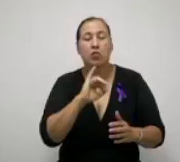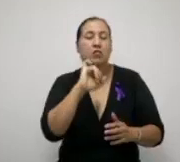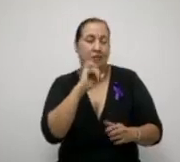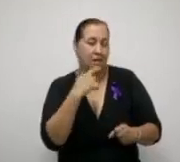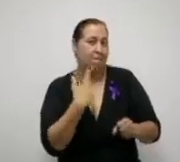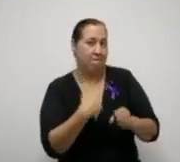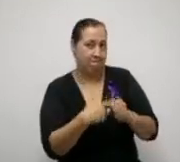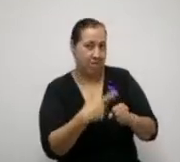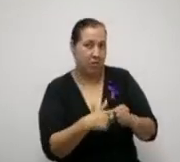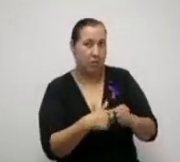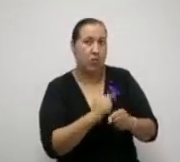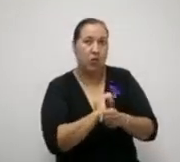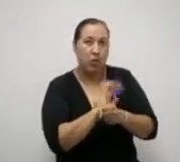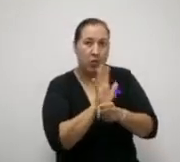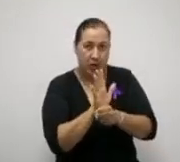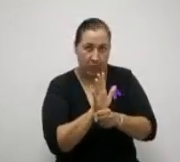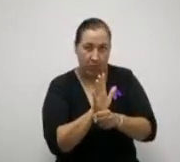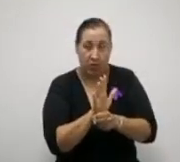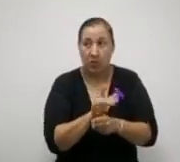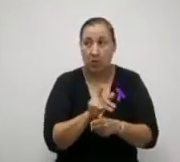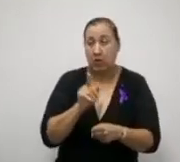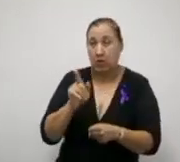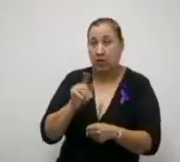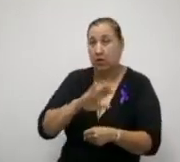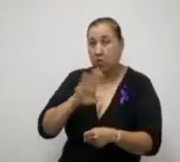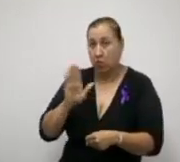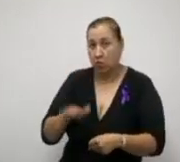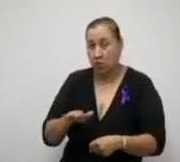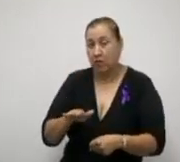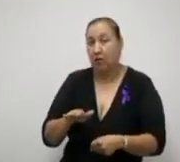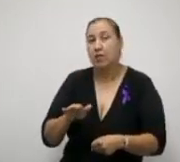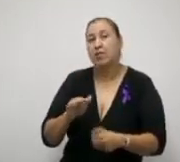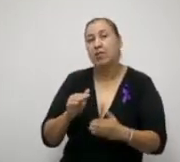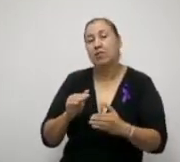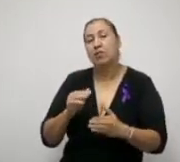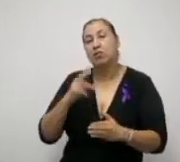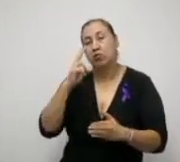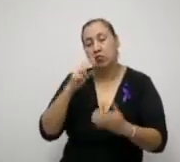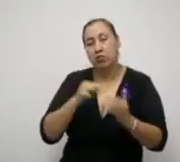que resultaron positivos, y en cuanto a los decesos, la cifra suma